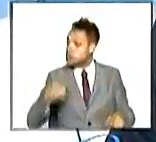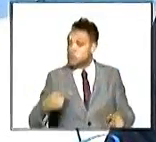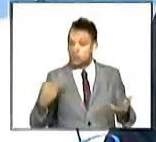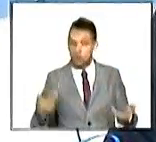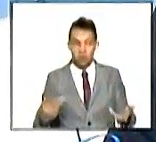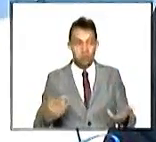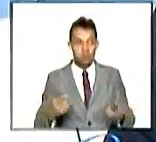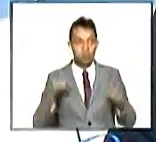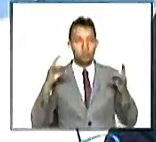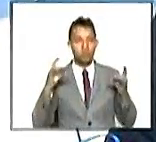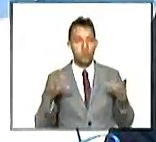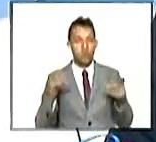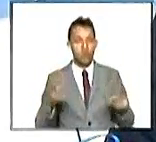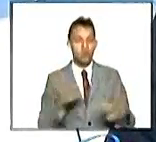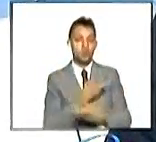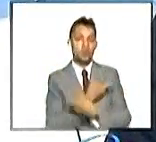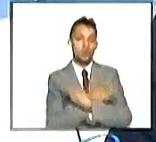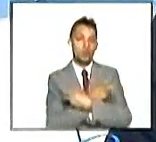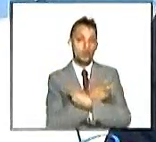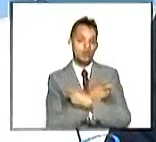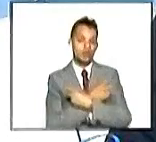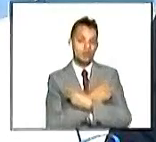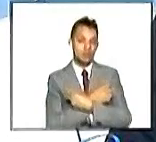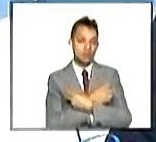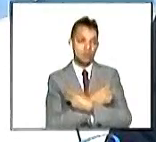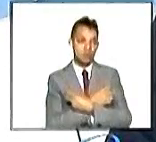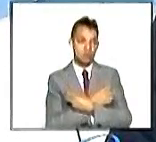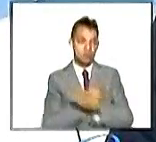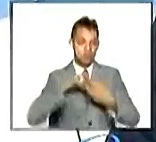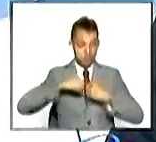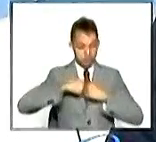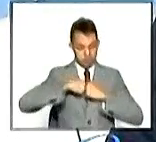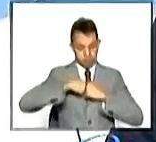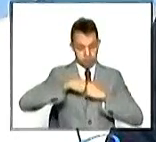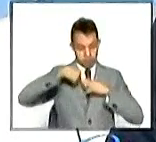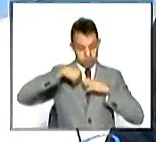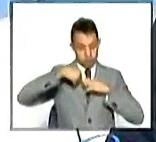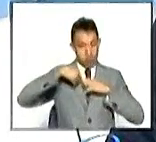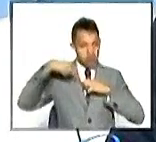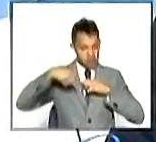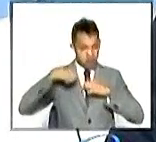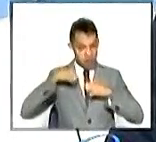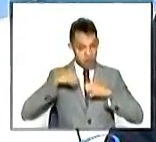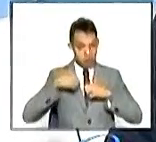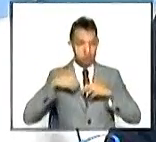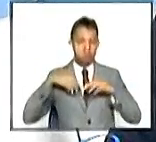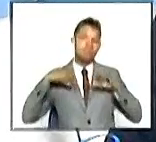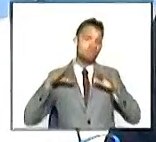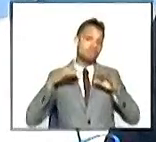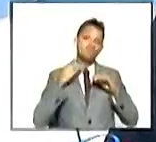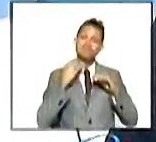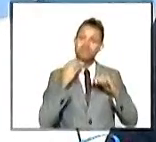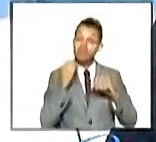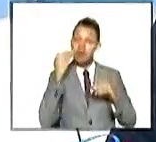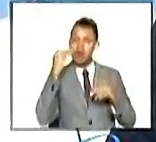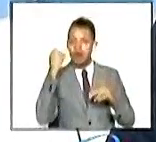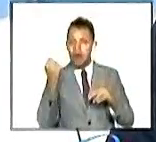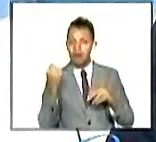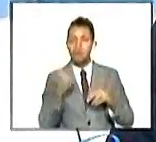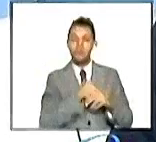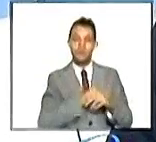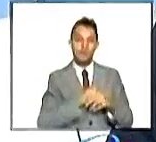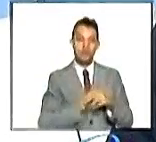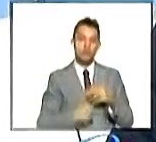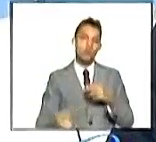persona con dolor de los huesos que es artritis, eso hay que hacerle muchos exámenes. A mí me gustaría que esta niña nos volviera a